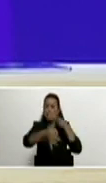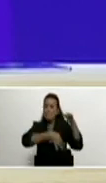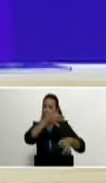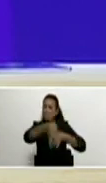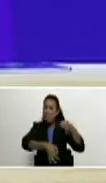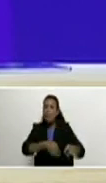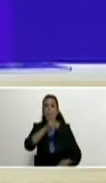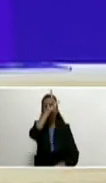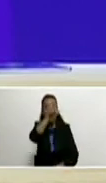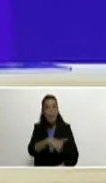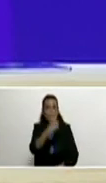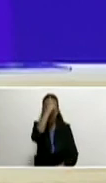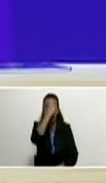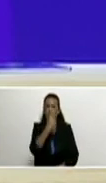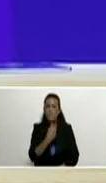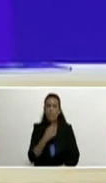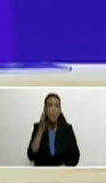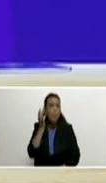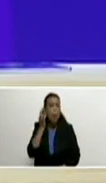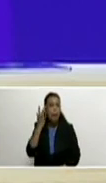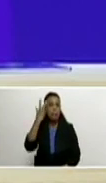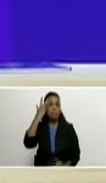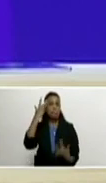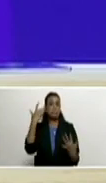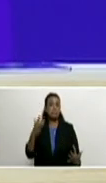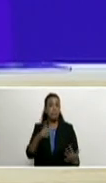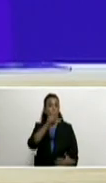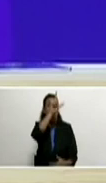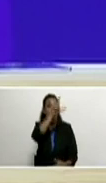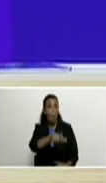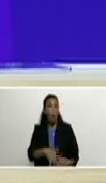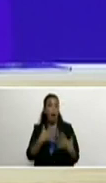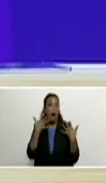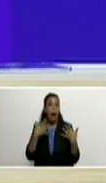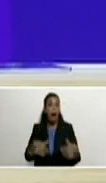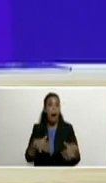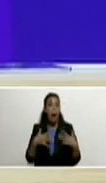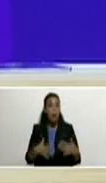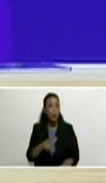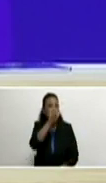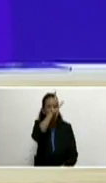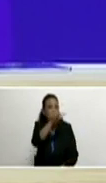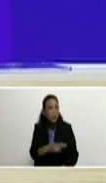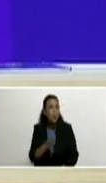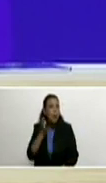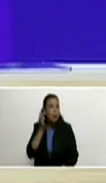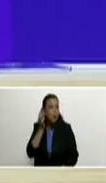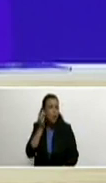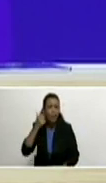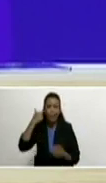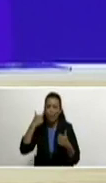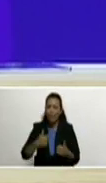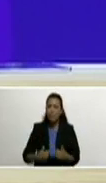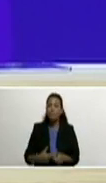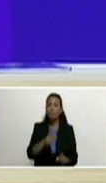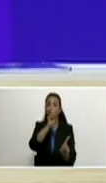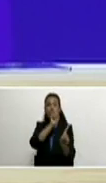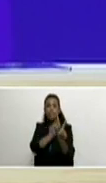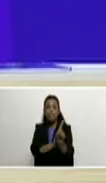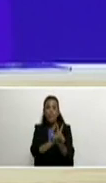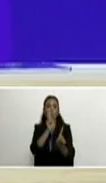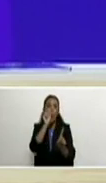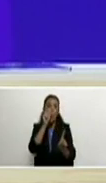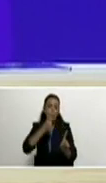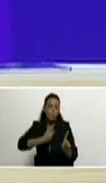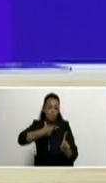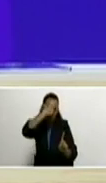como siempre. Y yo dije, ¿se dan cuenta que detrás de una gran mujer hay un